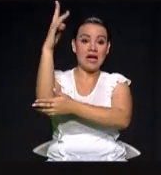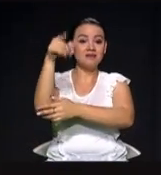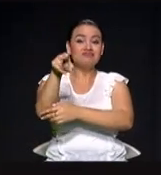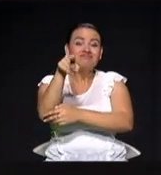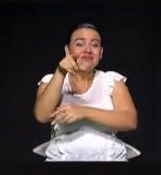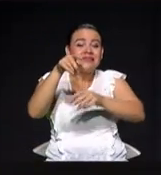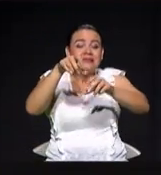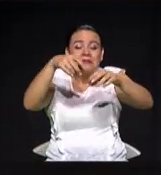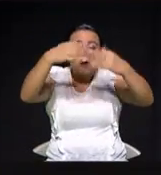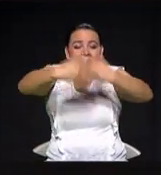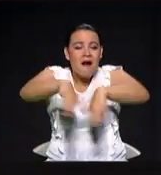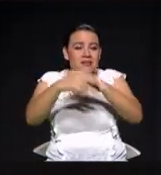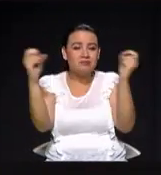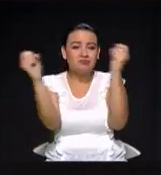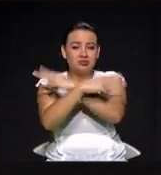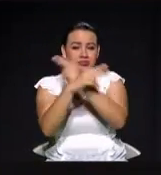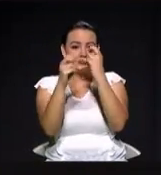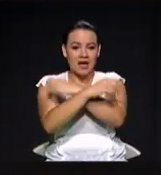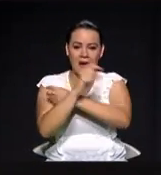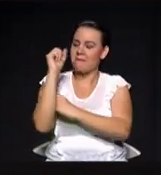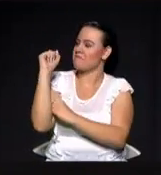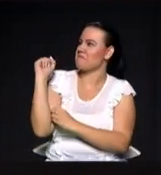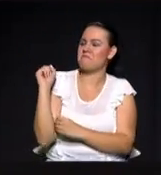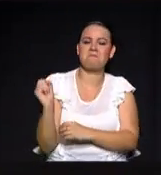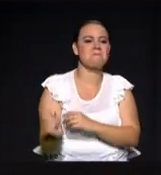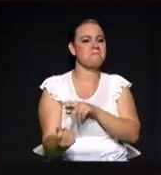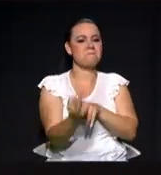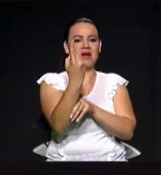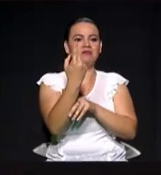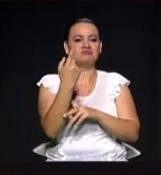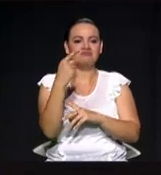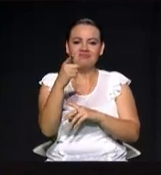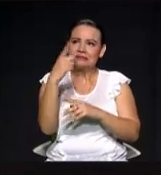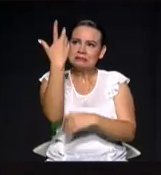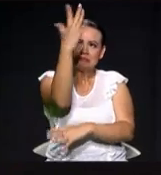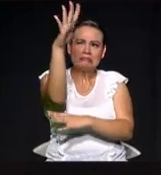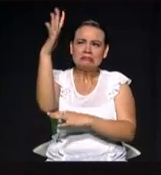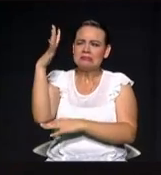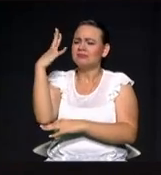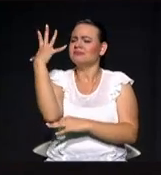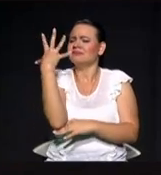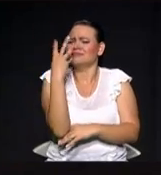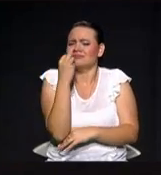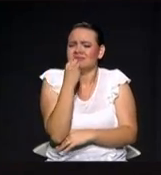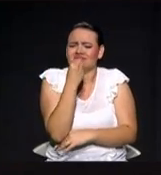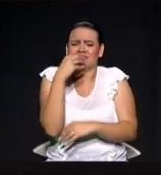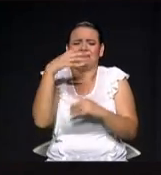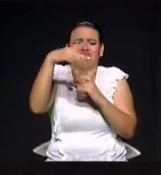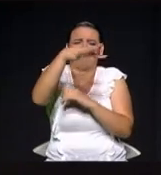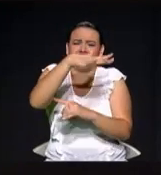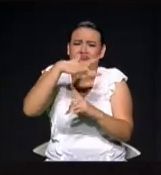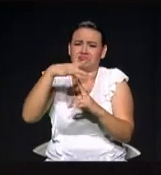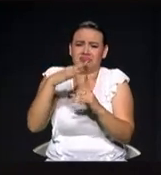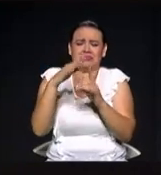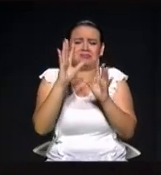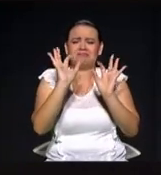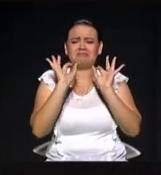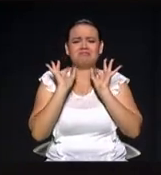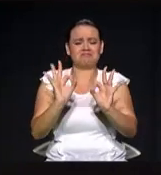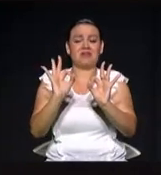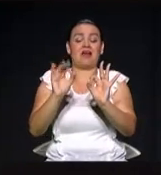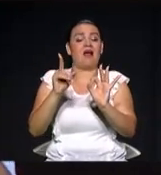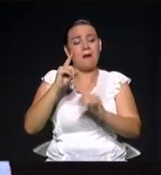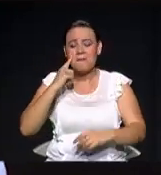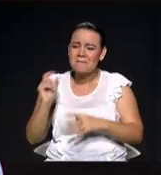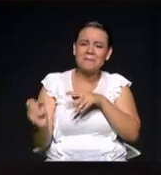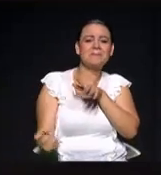verde con un transporte público eléctrico y con unas estaciones en ambientales ecológico sámaras las primeras estaciones